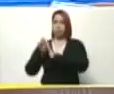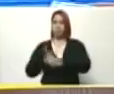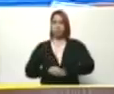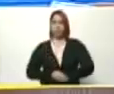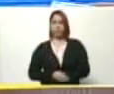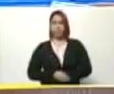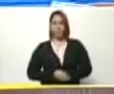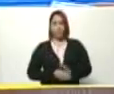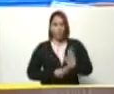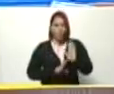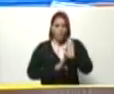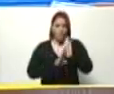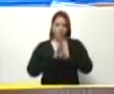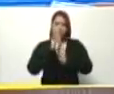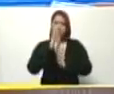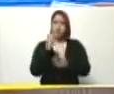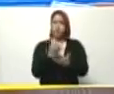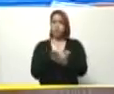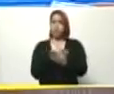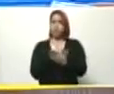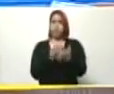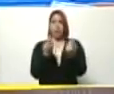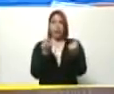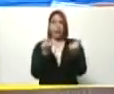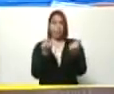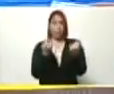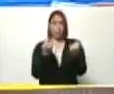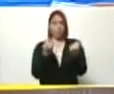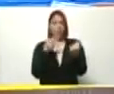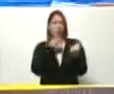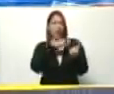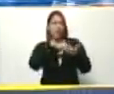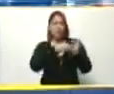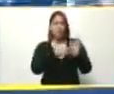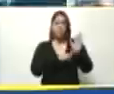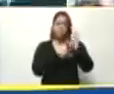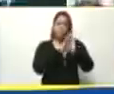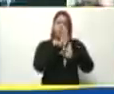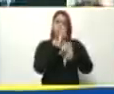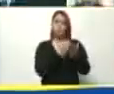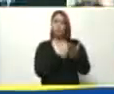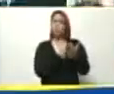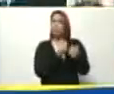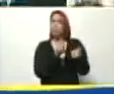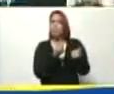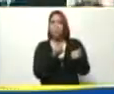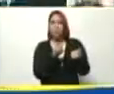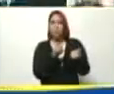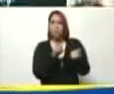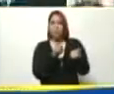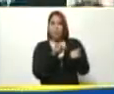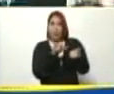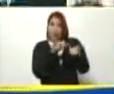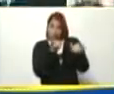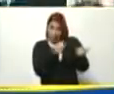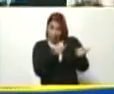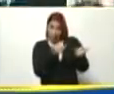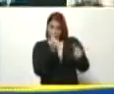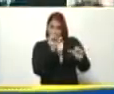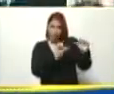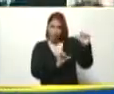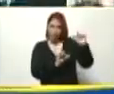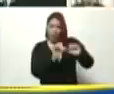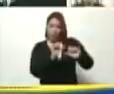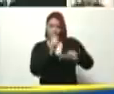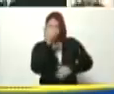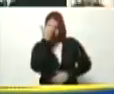del crecimiento económico. Y ese crecimiento económico que está experimentando Venezuela